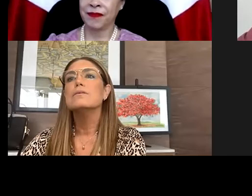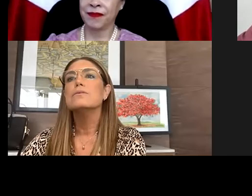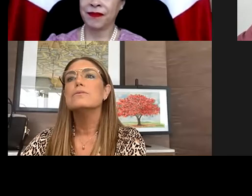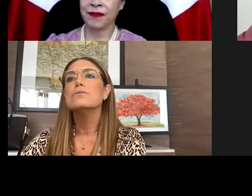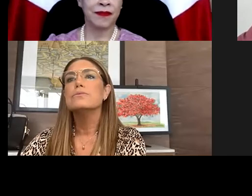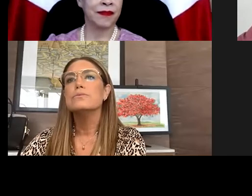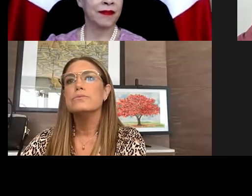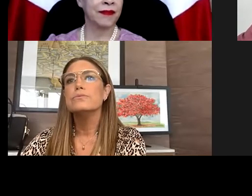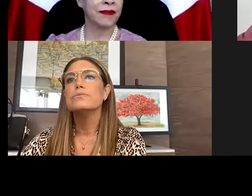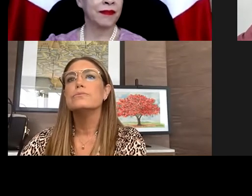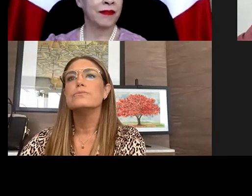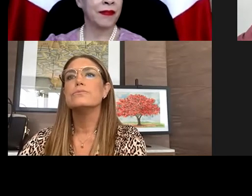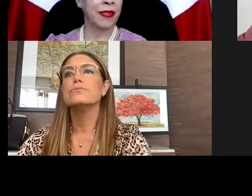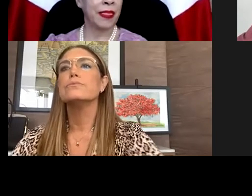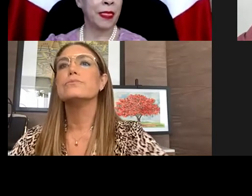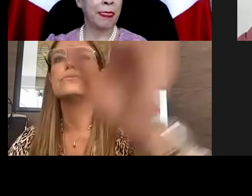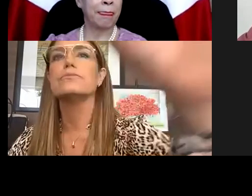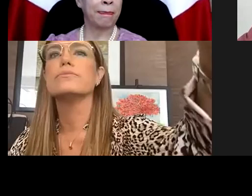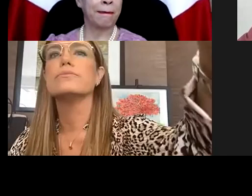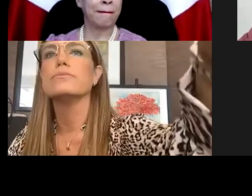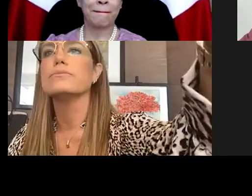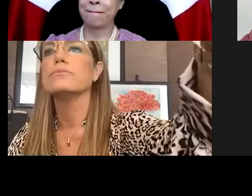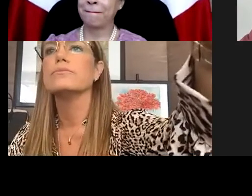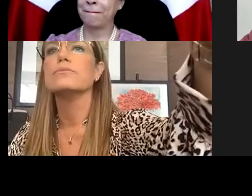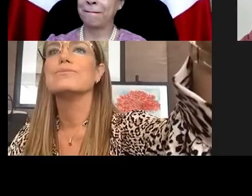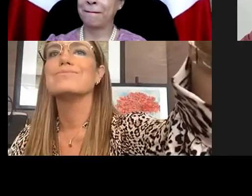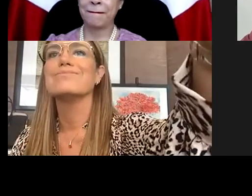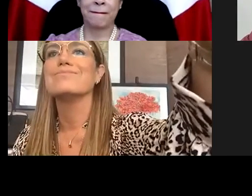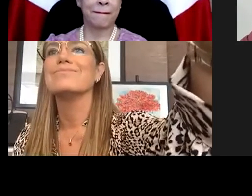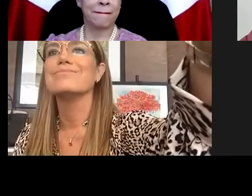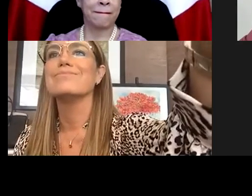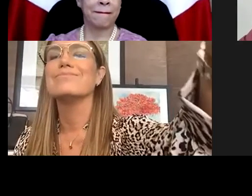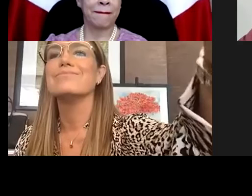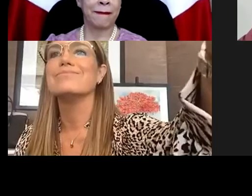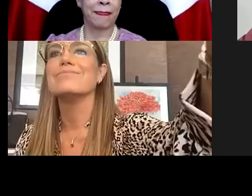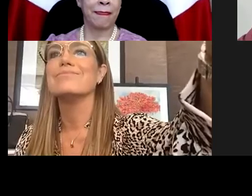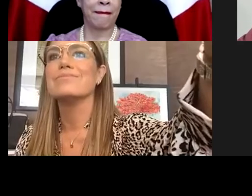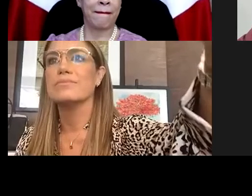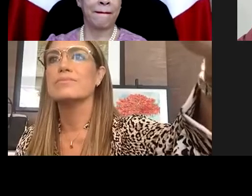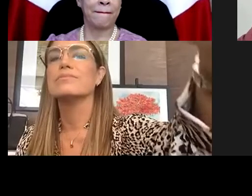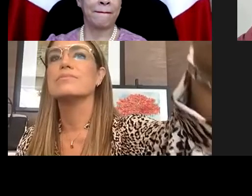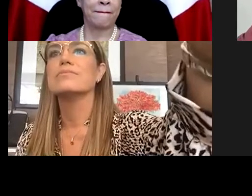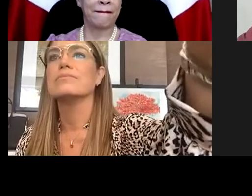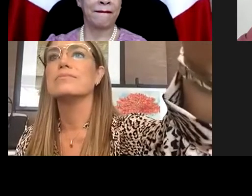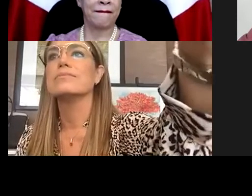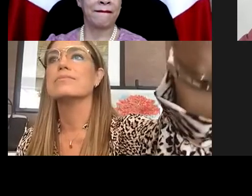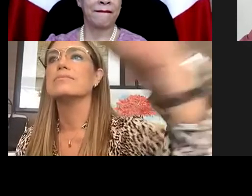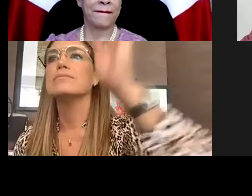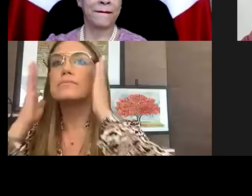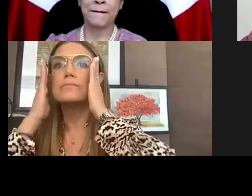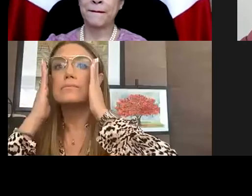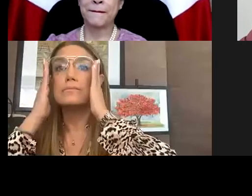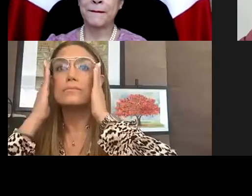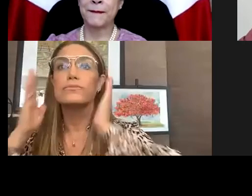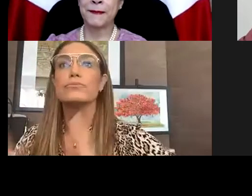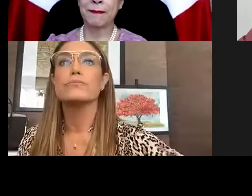comunicación con ustedes. Sin más asuntos que tratar, siendo las 11 horas con 7 minutos del día 17 de marzo